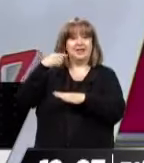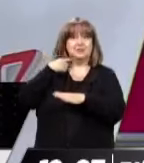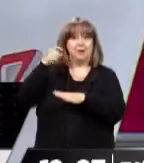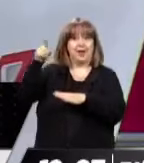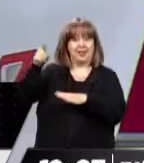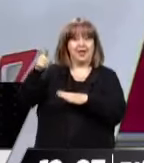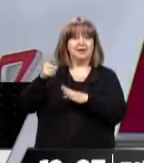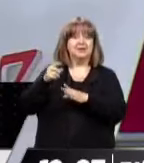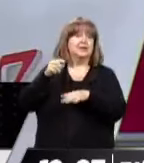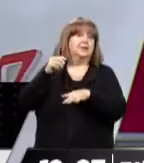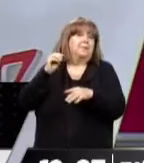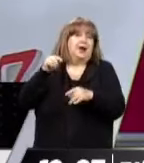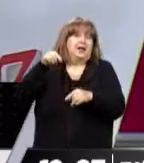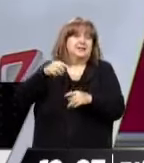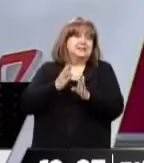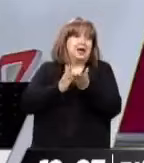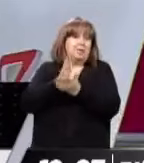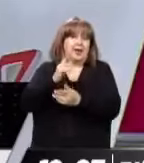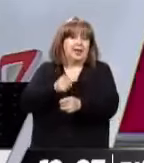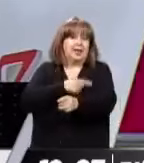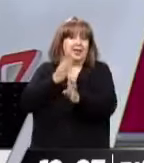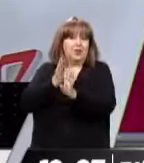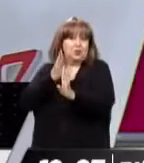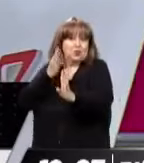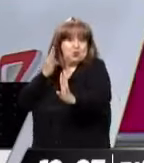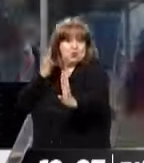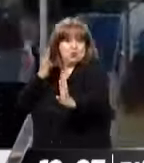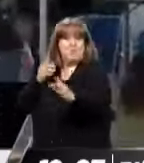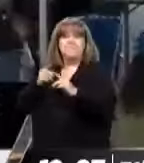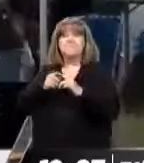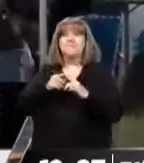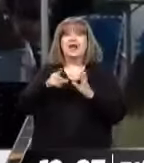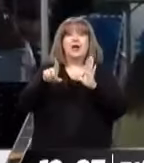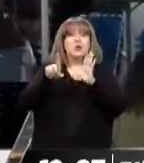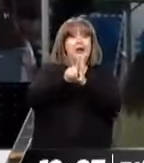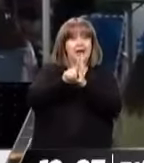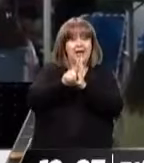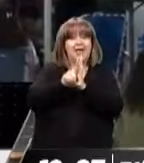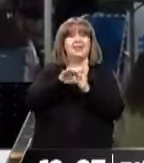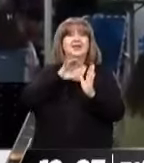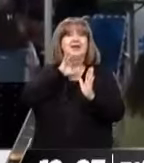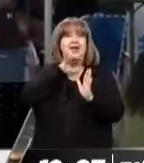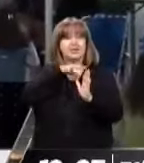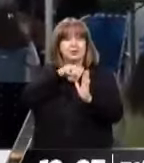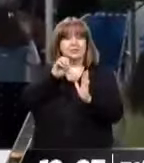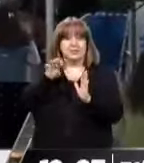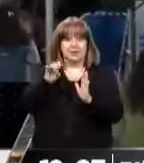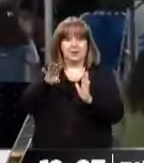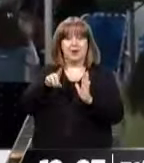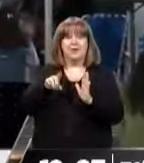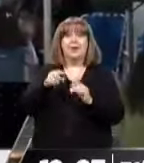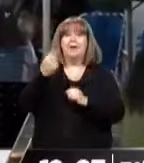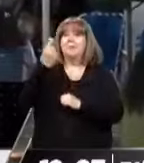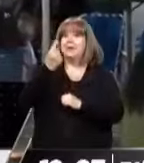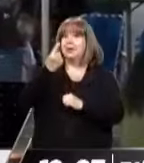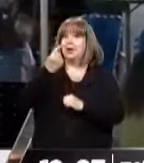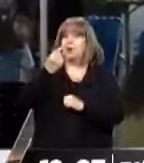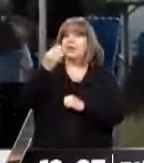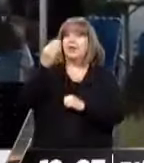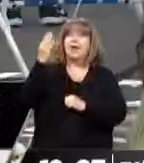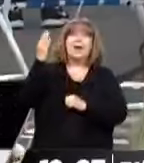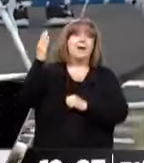nuevos turnos para adquirir la ciudadanía bajo la ley de nietos a partir del primero de marzo va